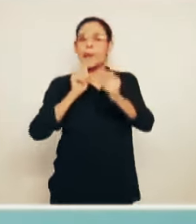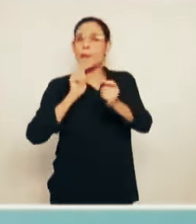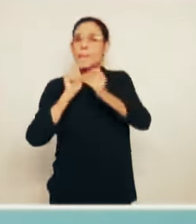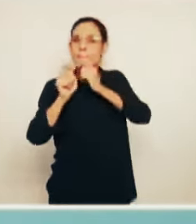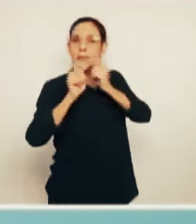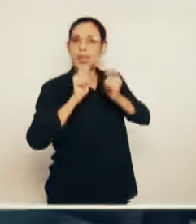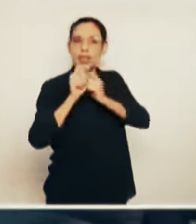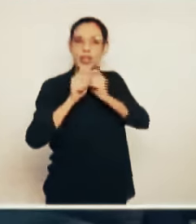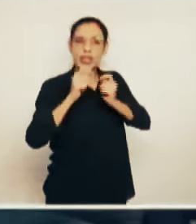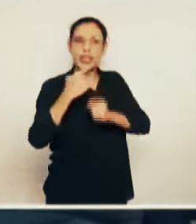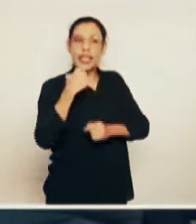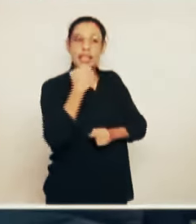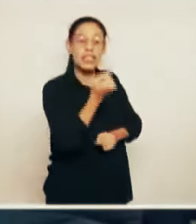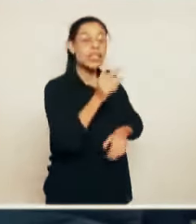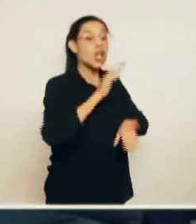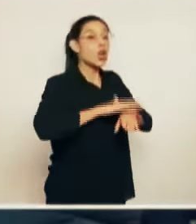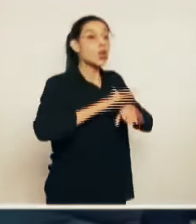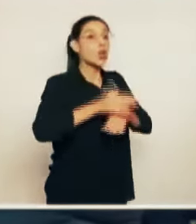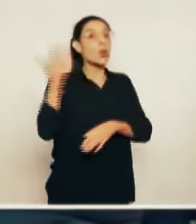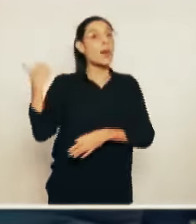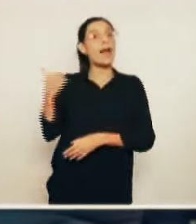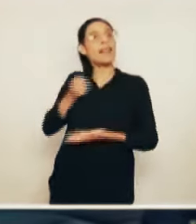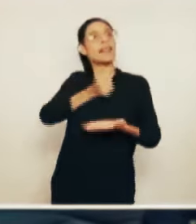eso, inclusive algunos